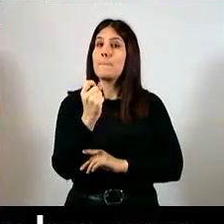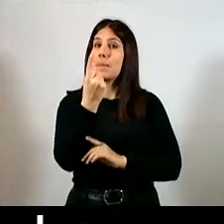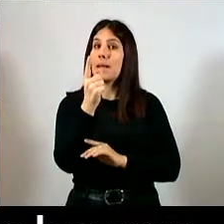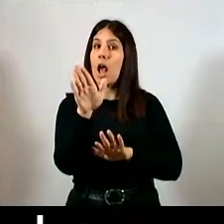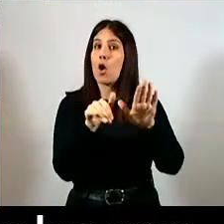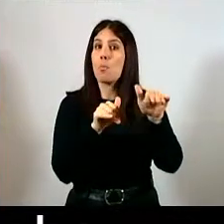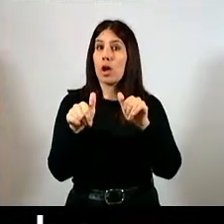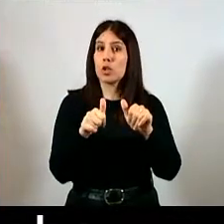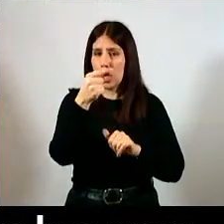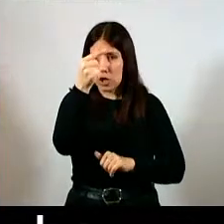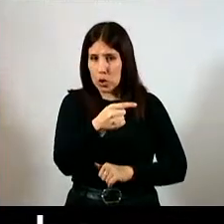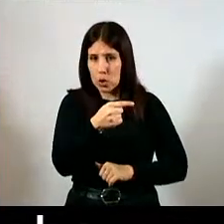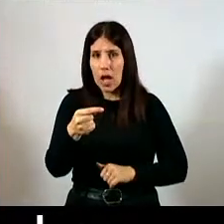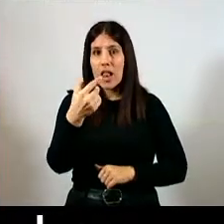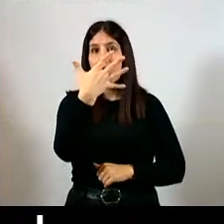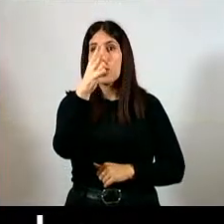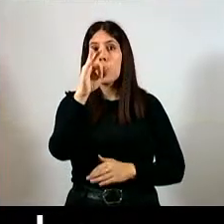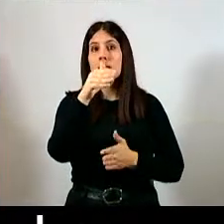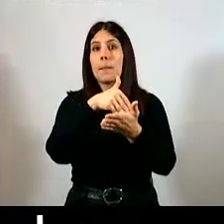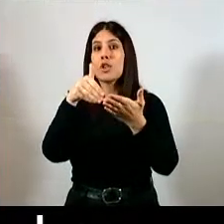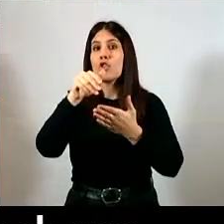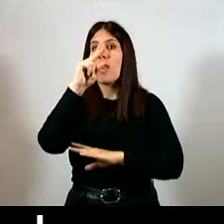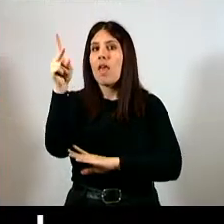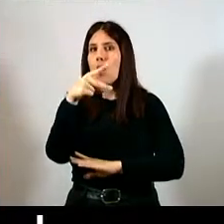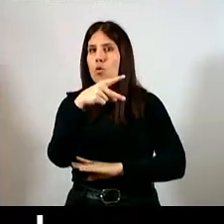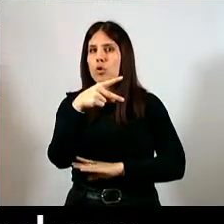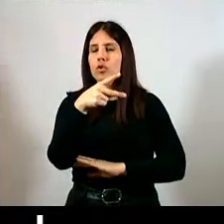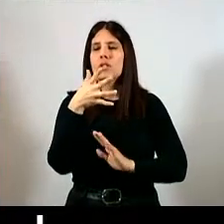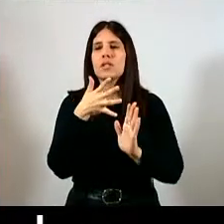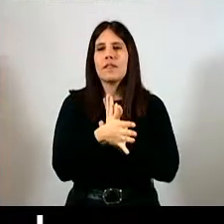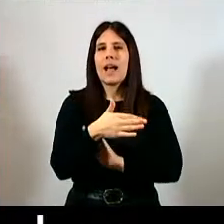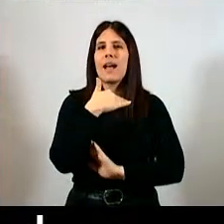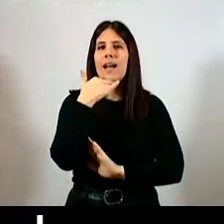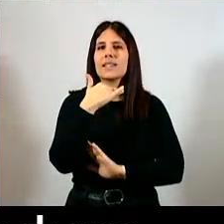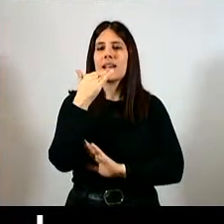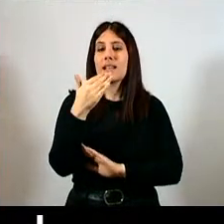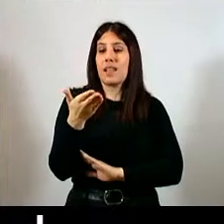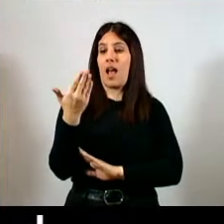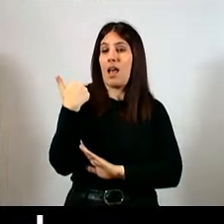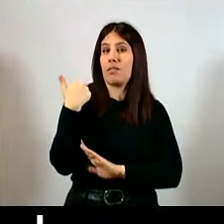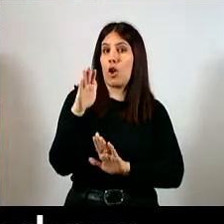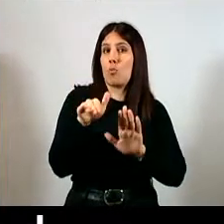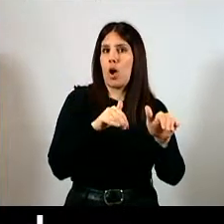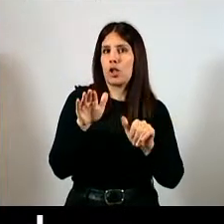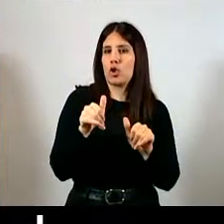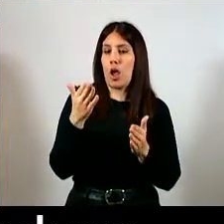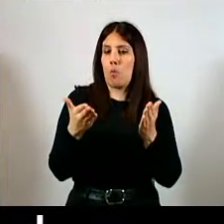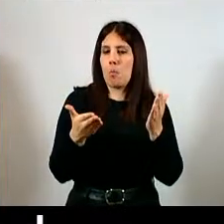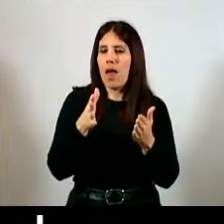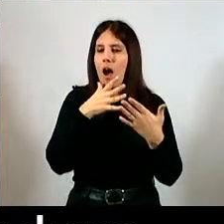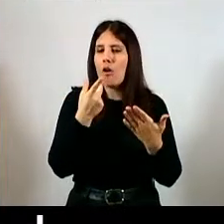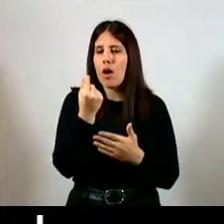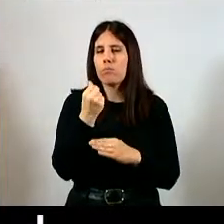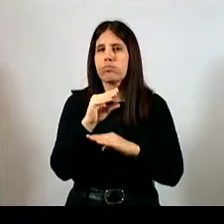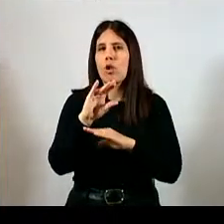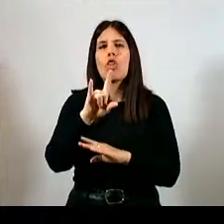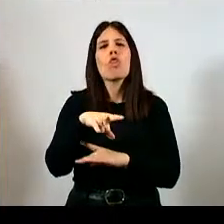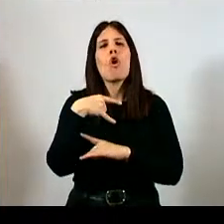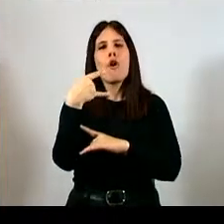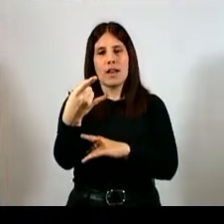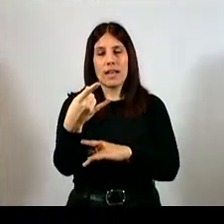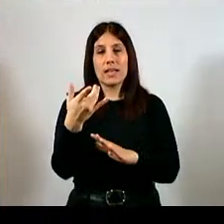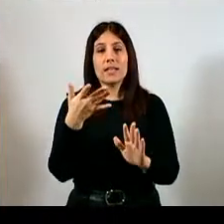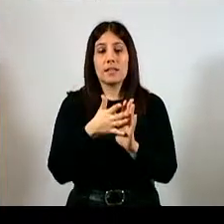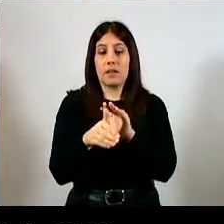un importe de 50 millones de euros, es casi el doble de la anterior y en pocos días se publicará en el DOE y desde